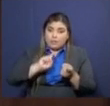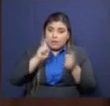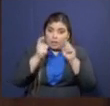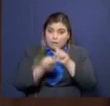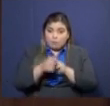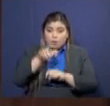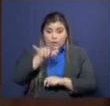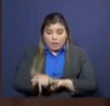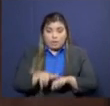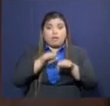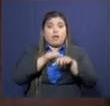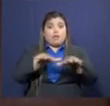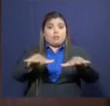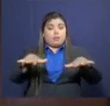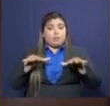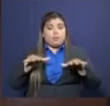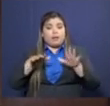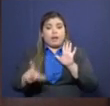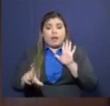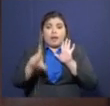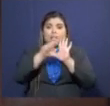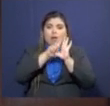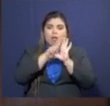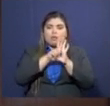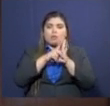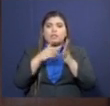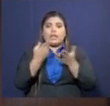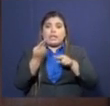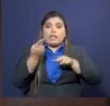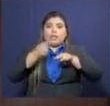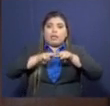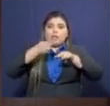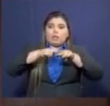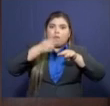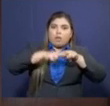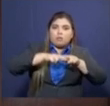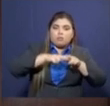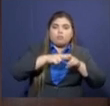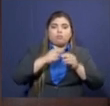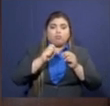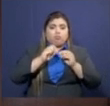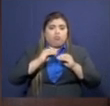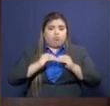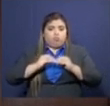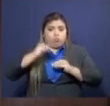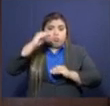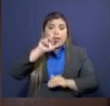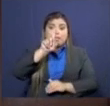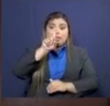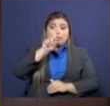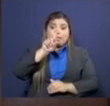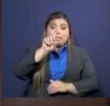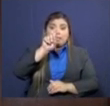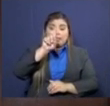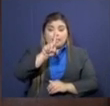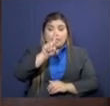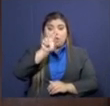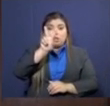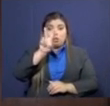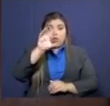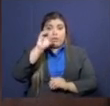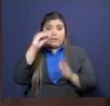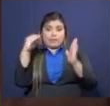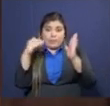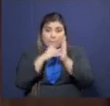en esta Asamblea la Ley de Intereses Preferenciales, aumentando de 120.000